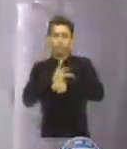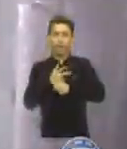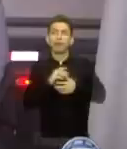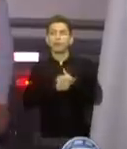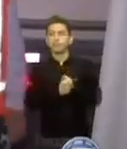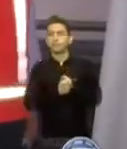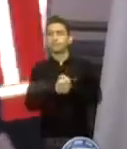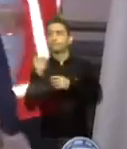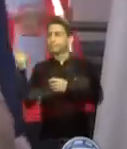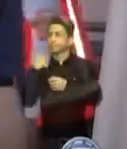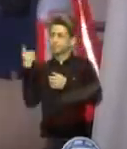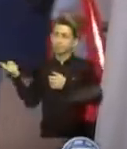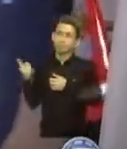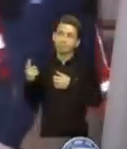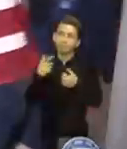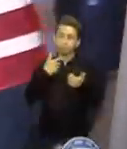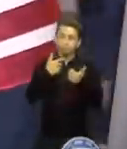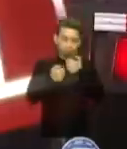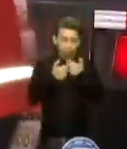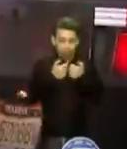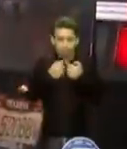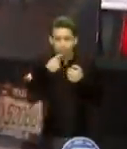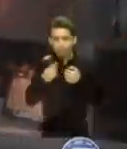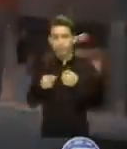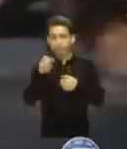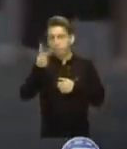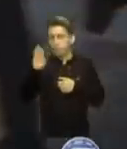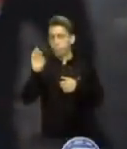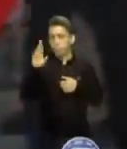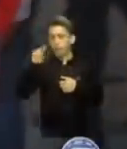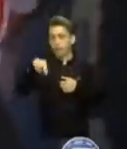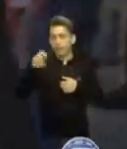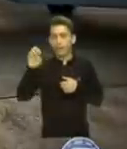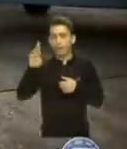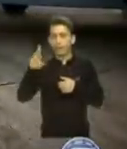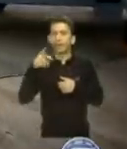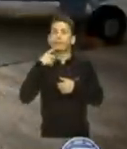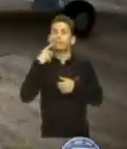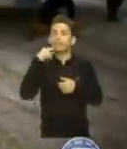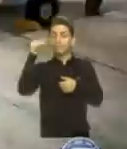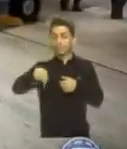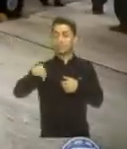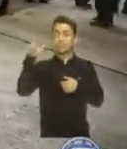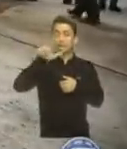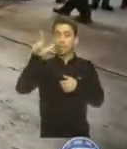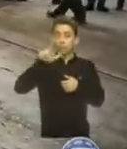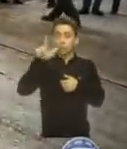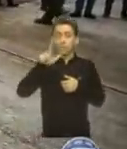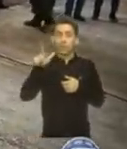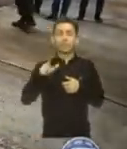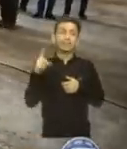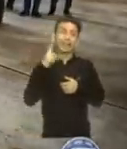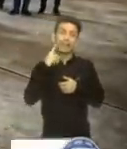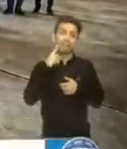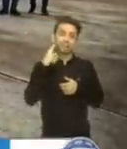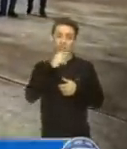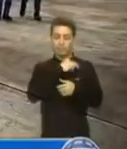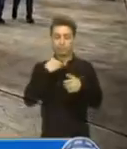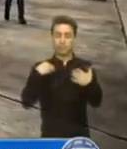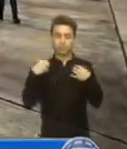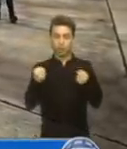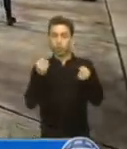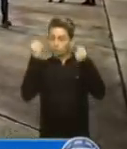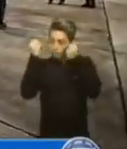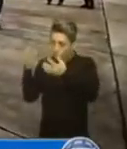mensaje de texto, el intendente de Aduanas, Werner Ovalle, señaló que se contempla que este lunes las autoridades de salud informarán sobre el procedimiento